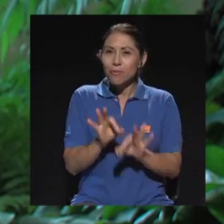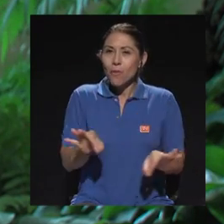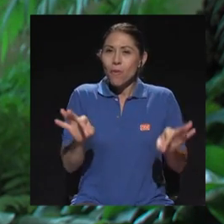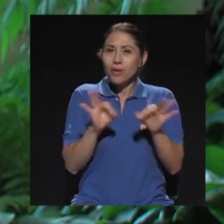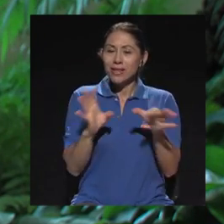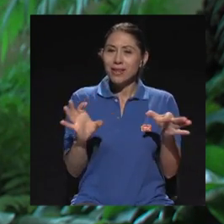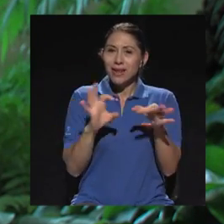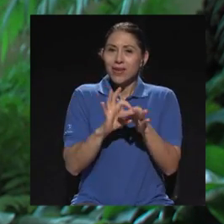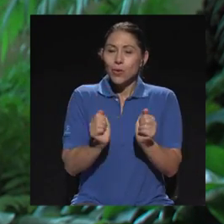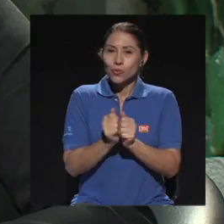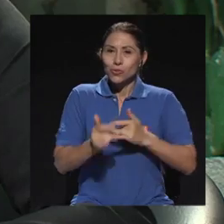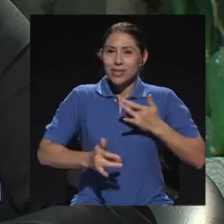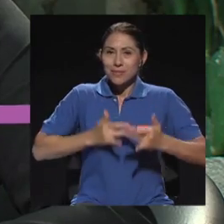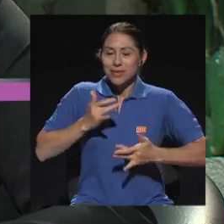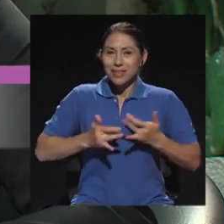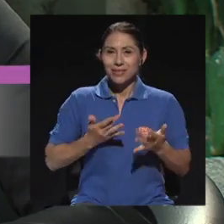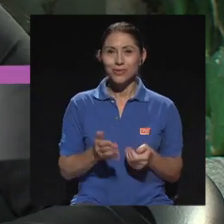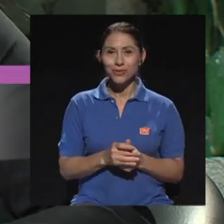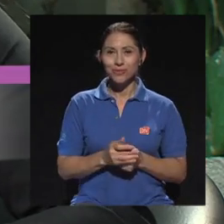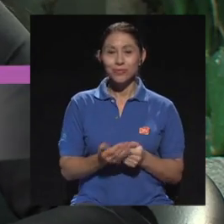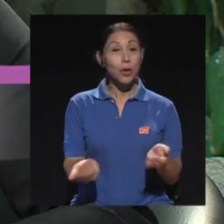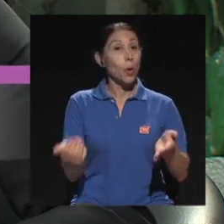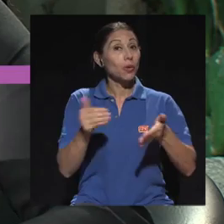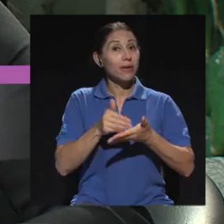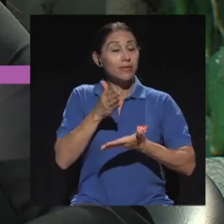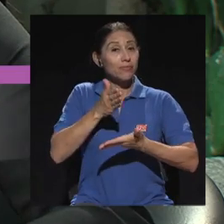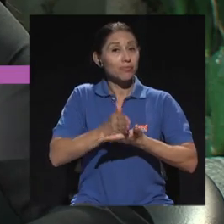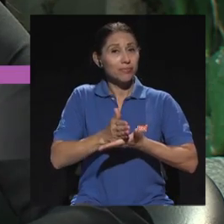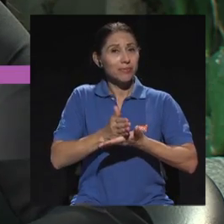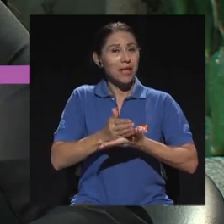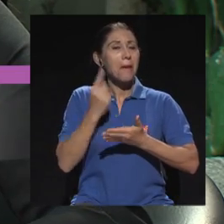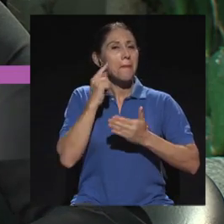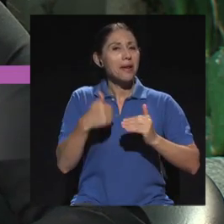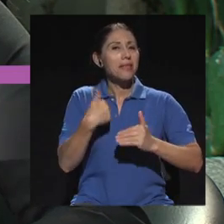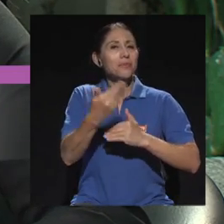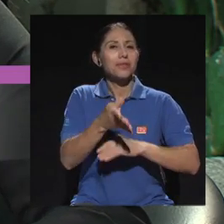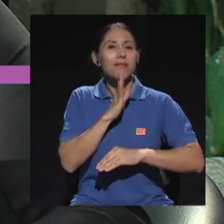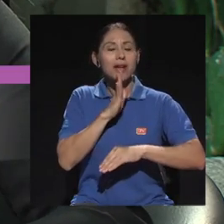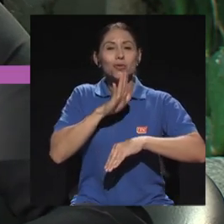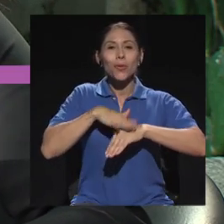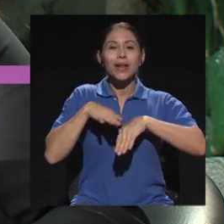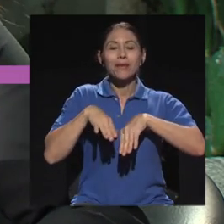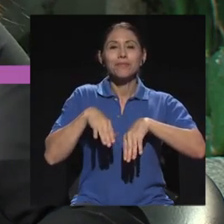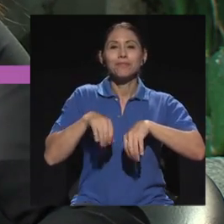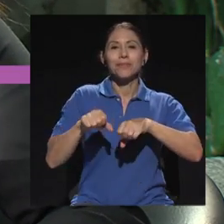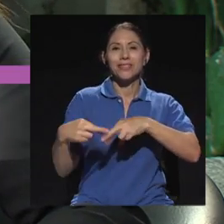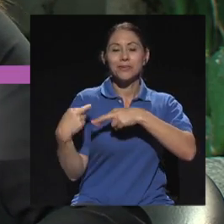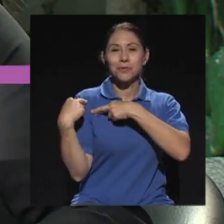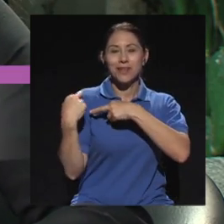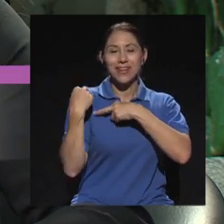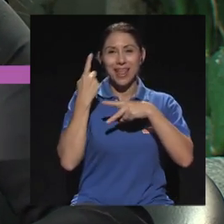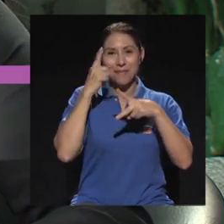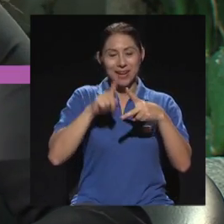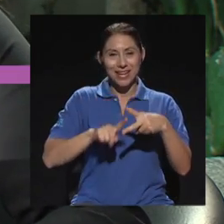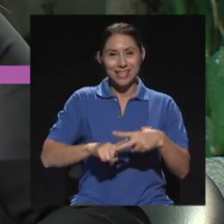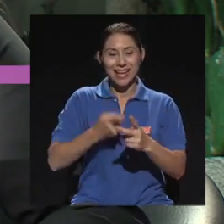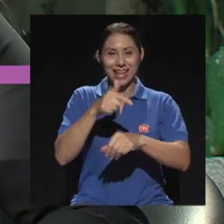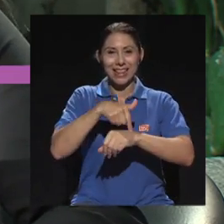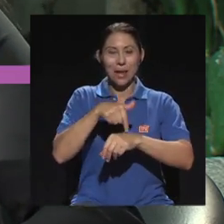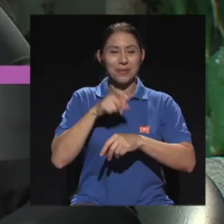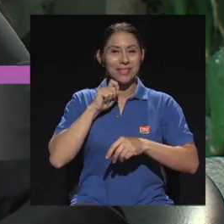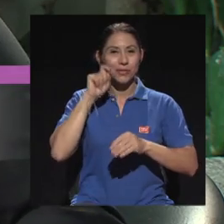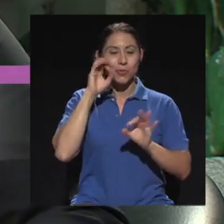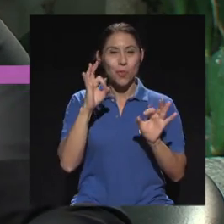los sentimientos propiamente. Vamos a hacer otra pausa en esta conversación para retomar también otro aspecto como la responsabilidad. Correcto. Para iniciar